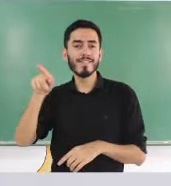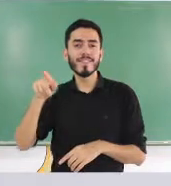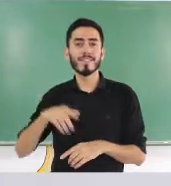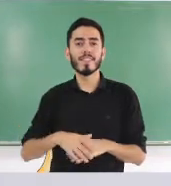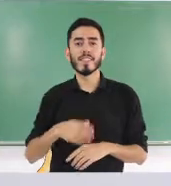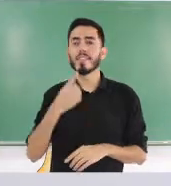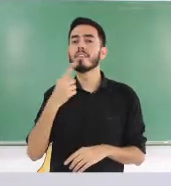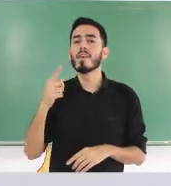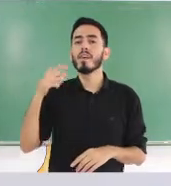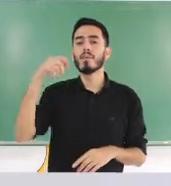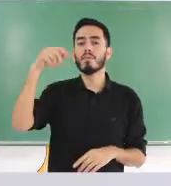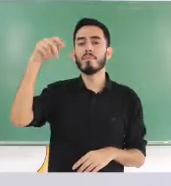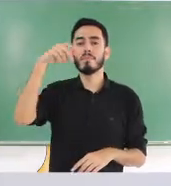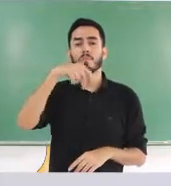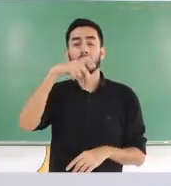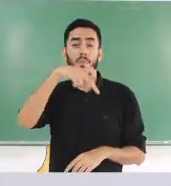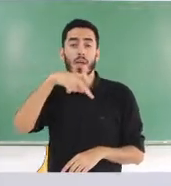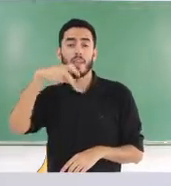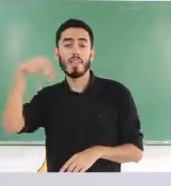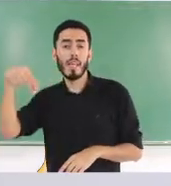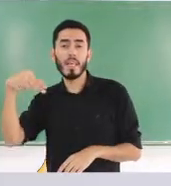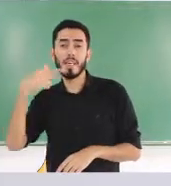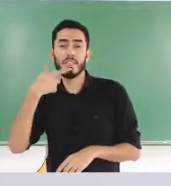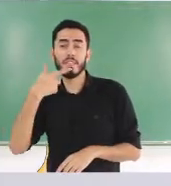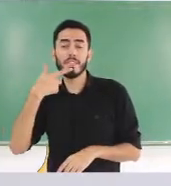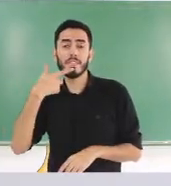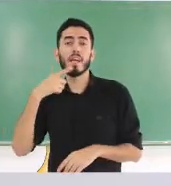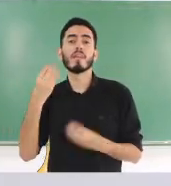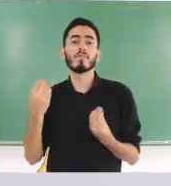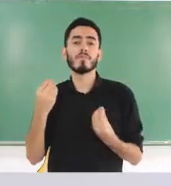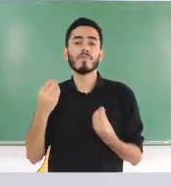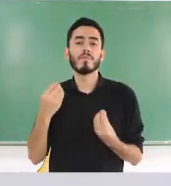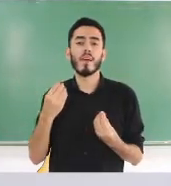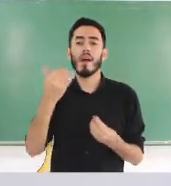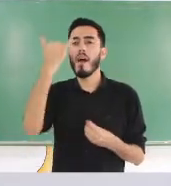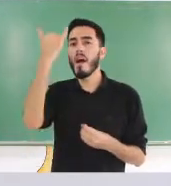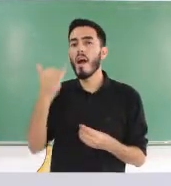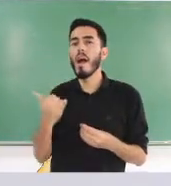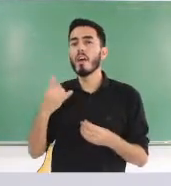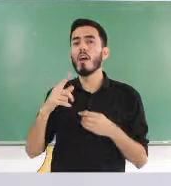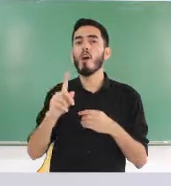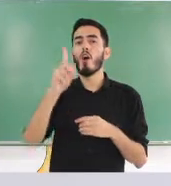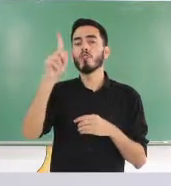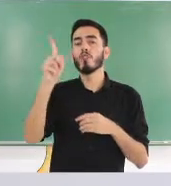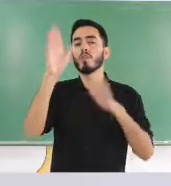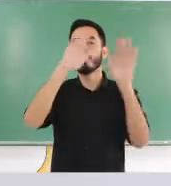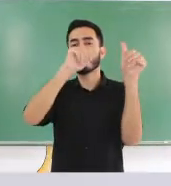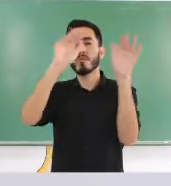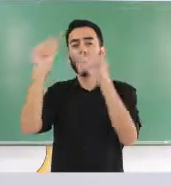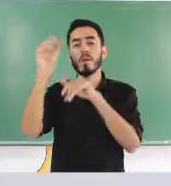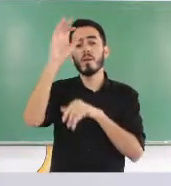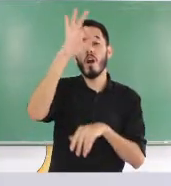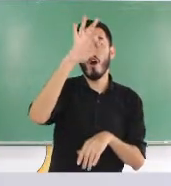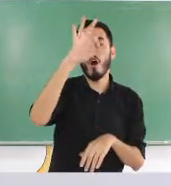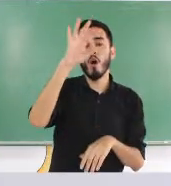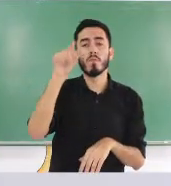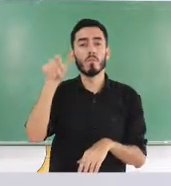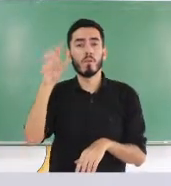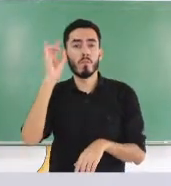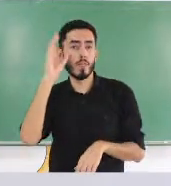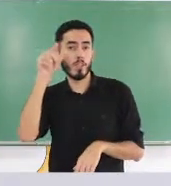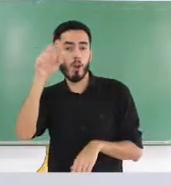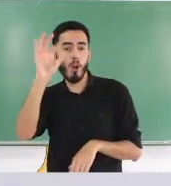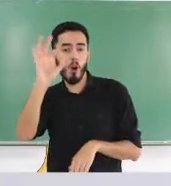paralelas PQ y NS, quedan determinados los segmentos homólogos OS, perdón acá,